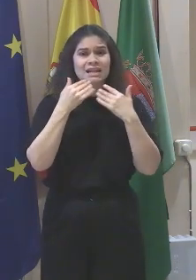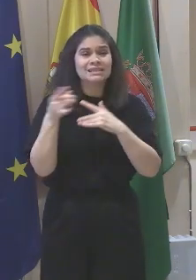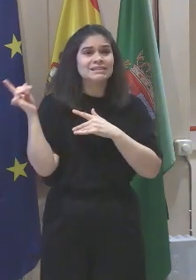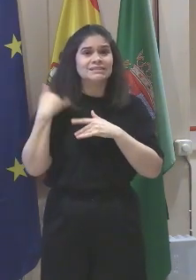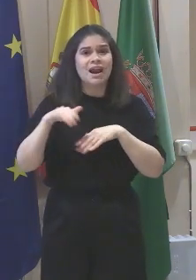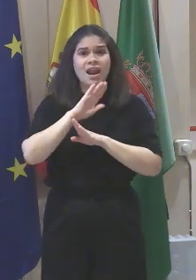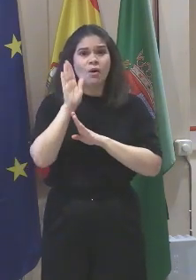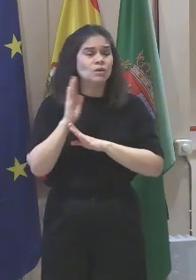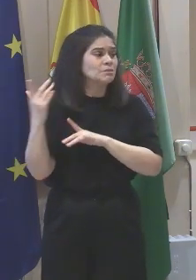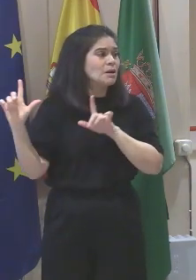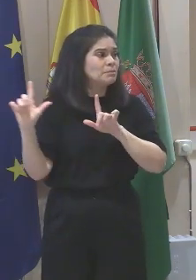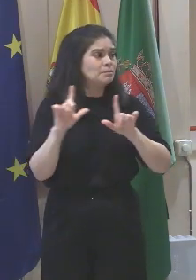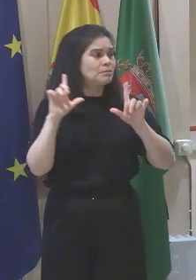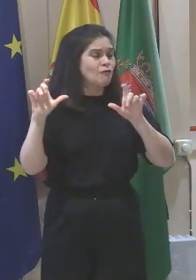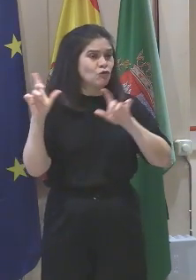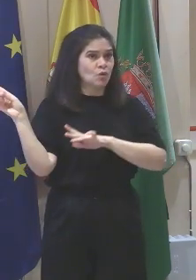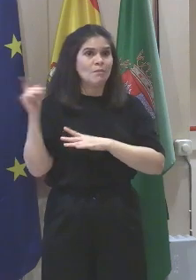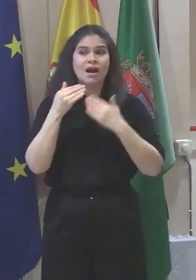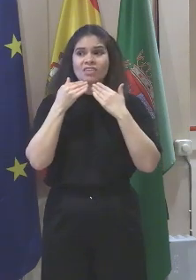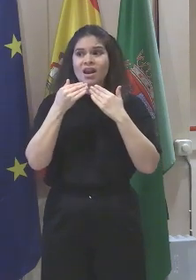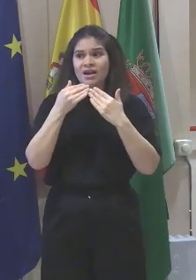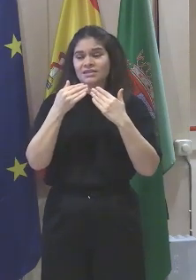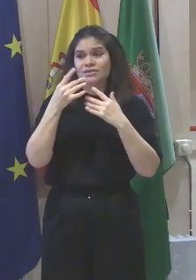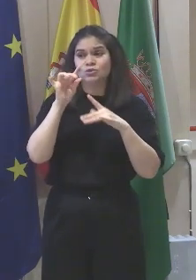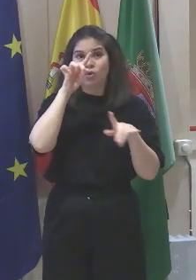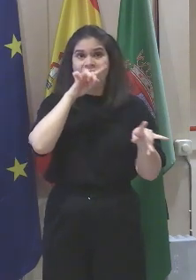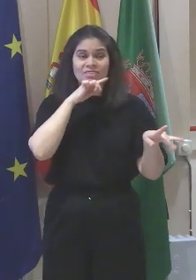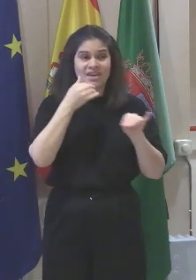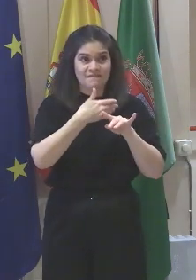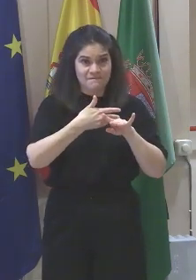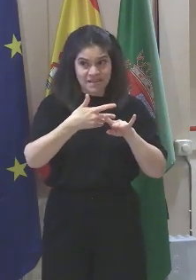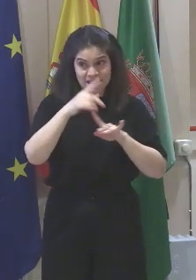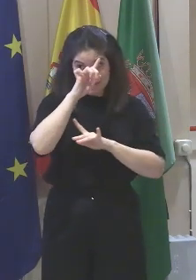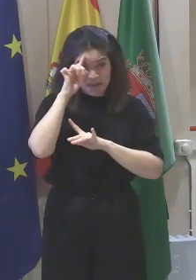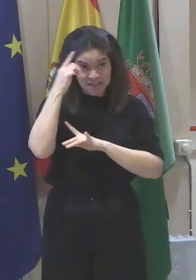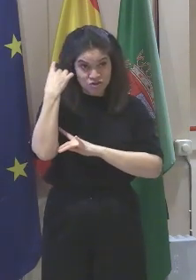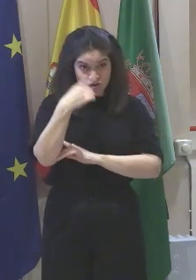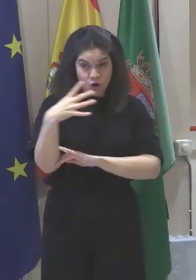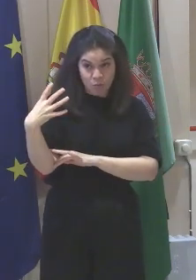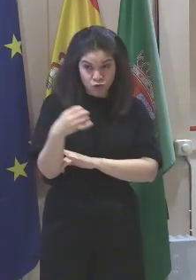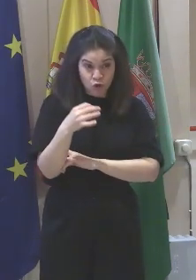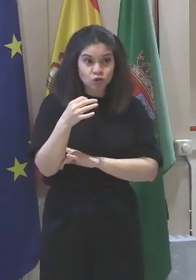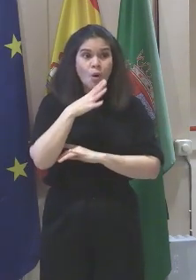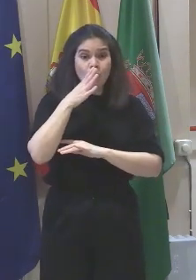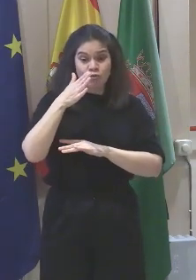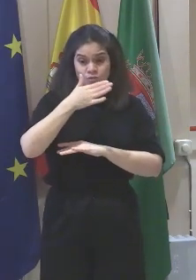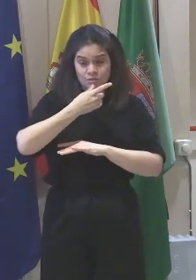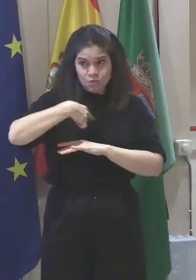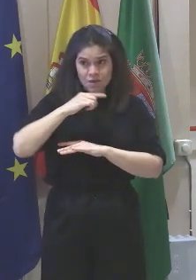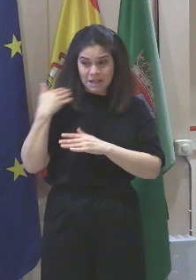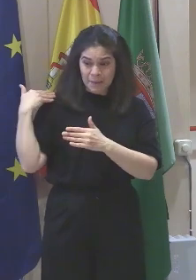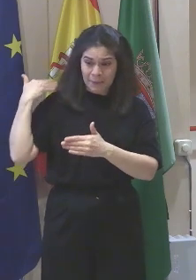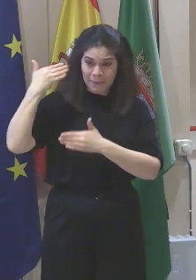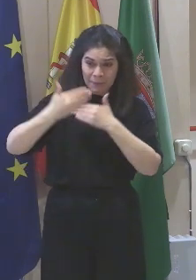para dar las gracias a Diabetes Madrid. Yo sé lo que sé, como todos, en base a nuestra trayectoria. Yo